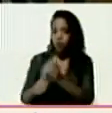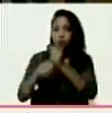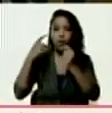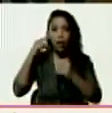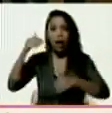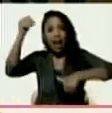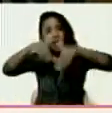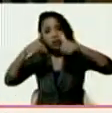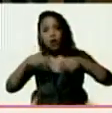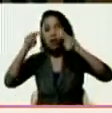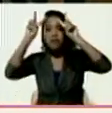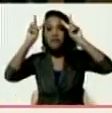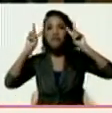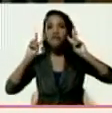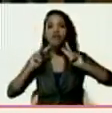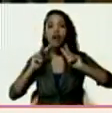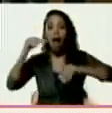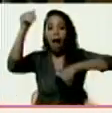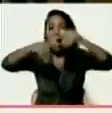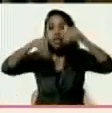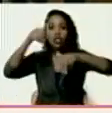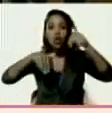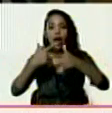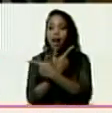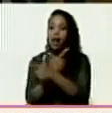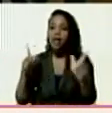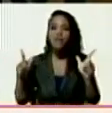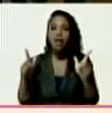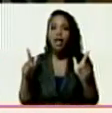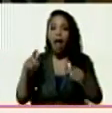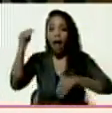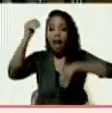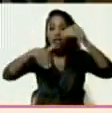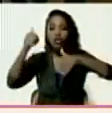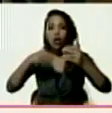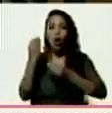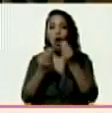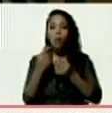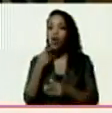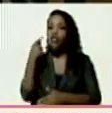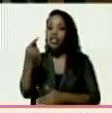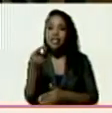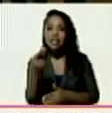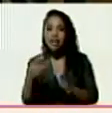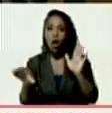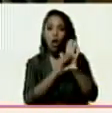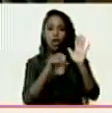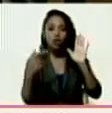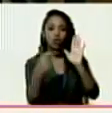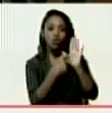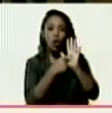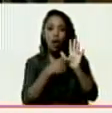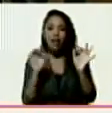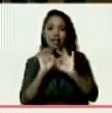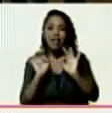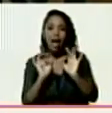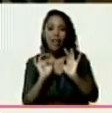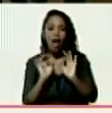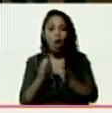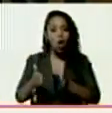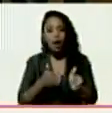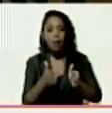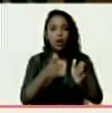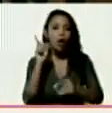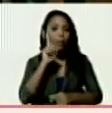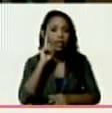elecciones limpias, elecciones libres, elecciones como lo reza la Constitución, y no seguir por los caminos de la mentira,